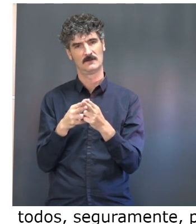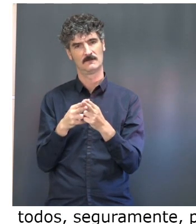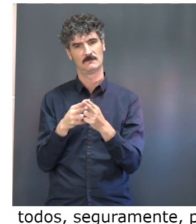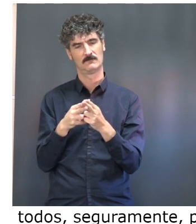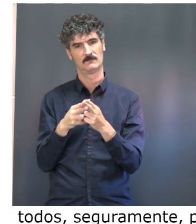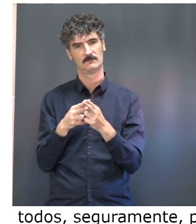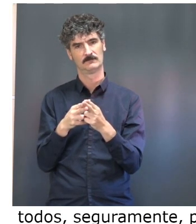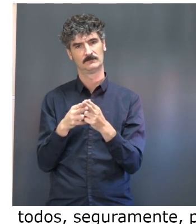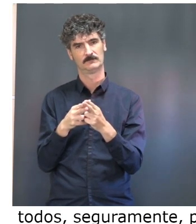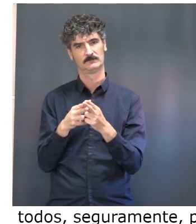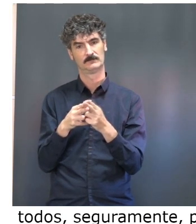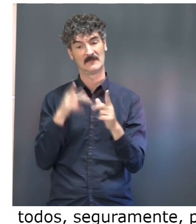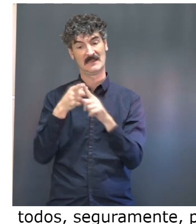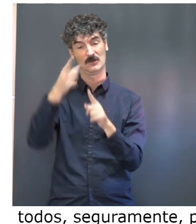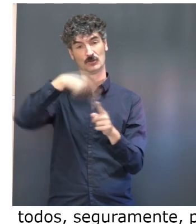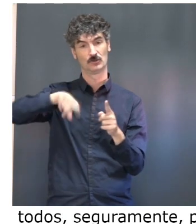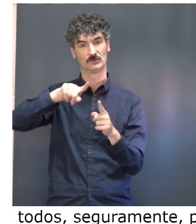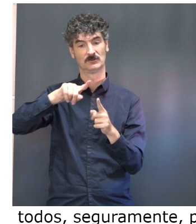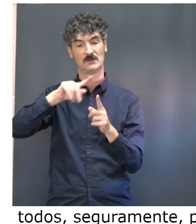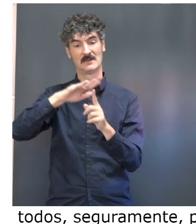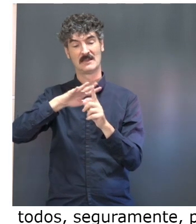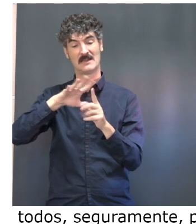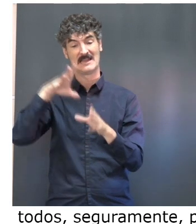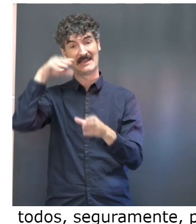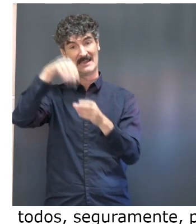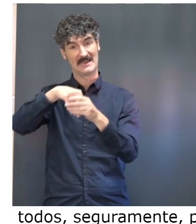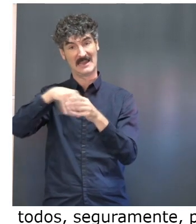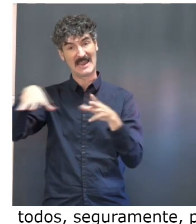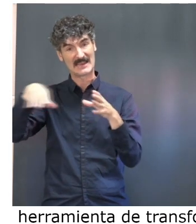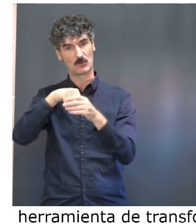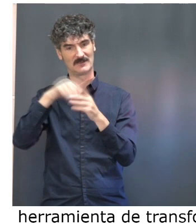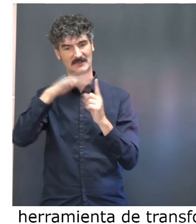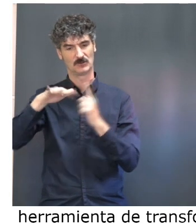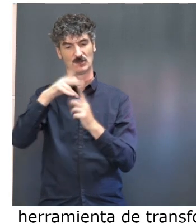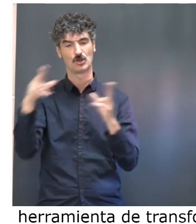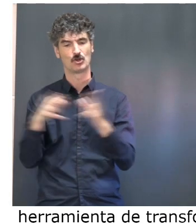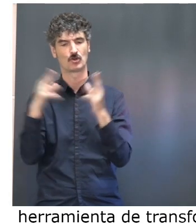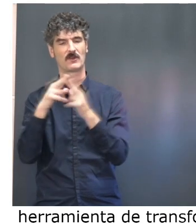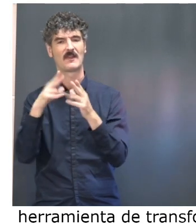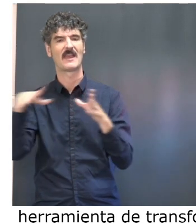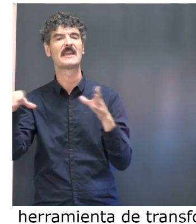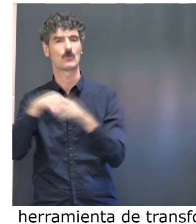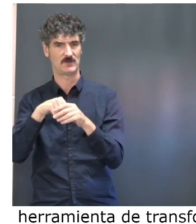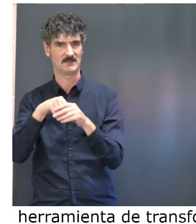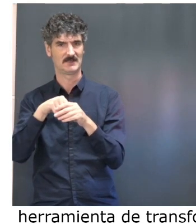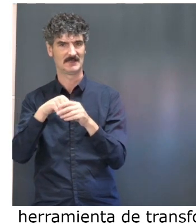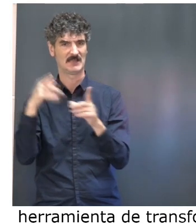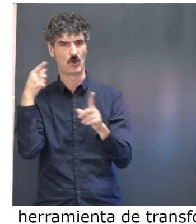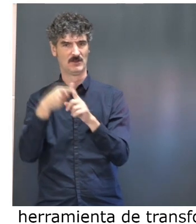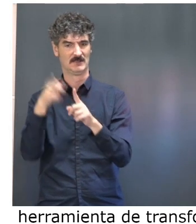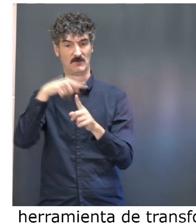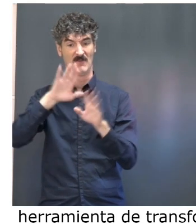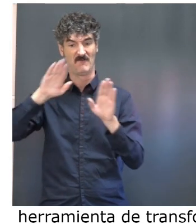para que aprendamos en entornos incluyentes, pero tengamos también sociedades incluyentes una vez que finaliza quizás